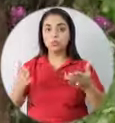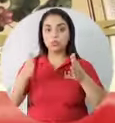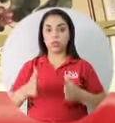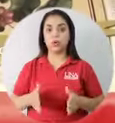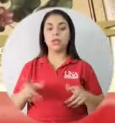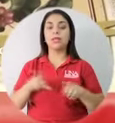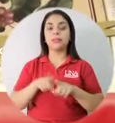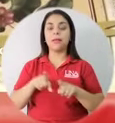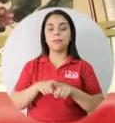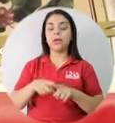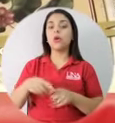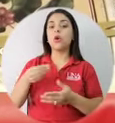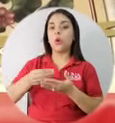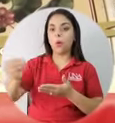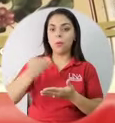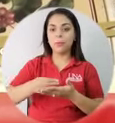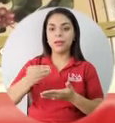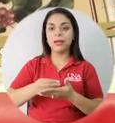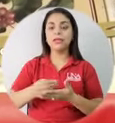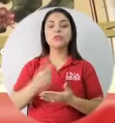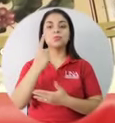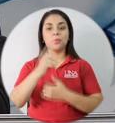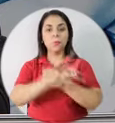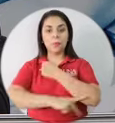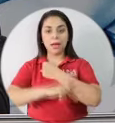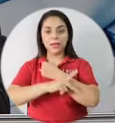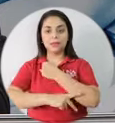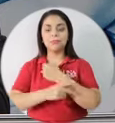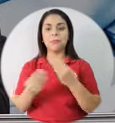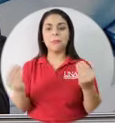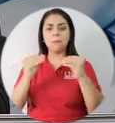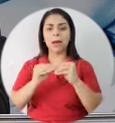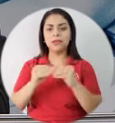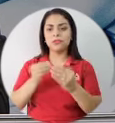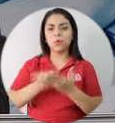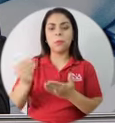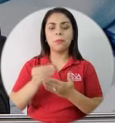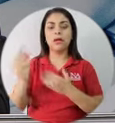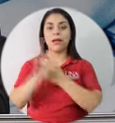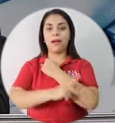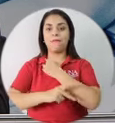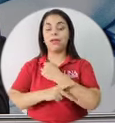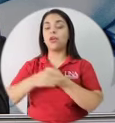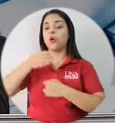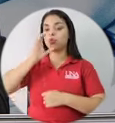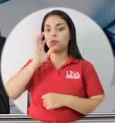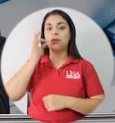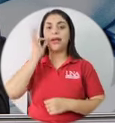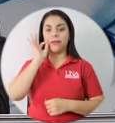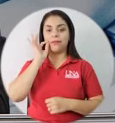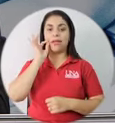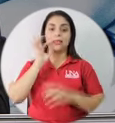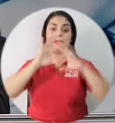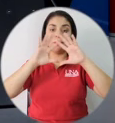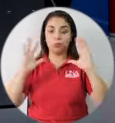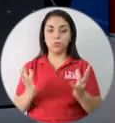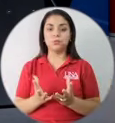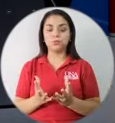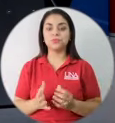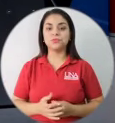productor, pero también como país consumidor, es uno de los países que más consume café per cápita en el mundo a la fecha.